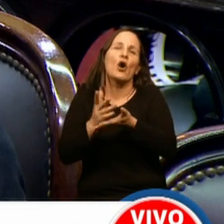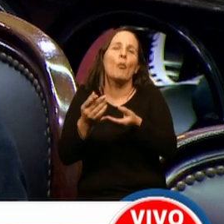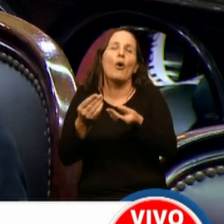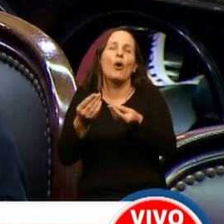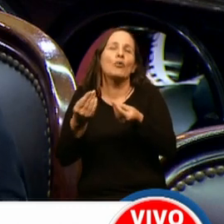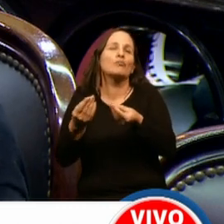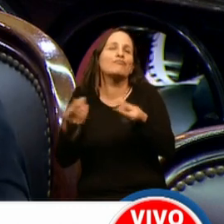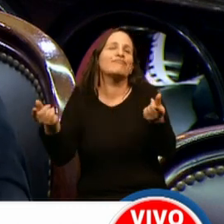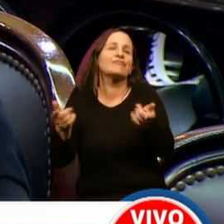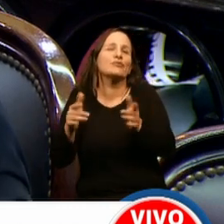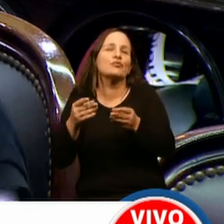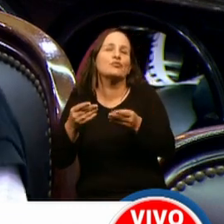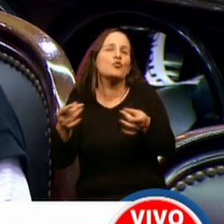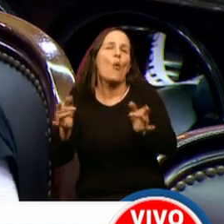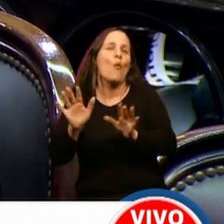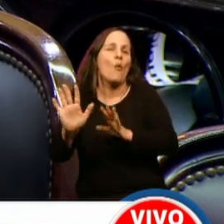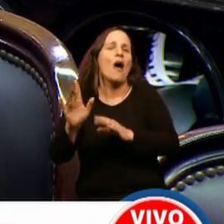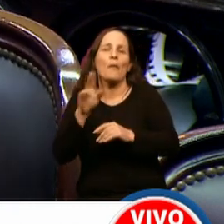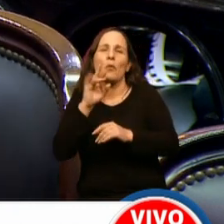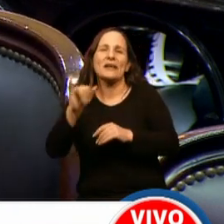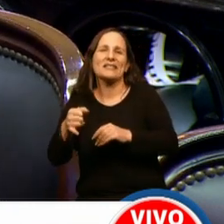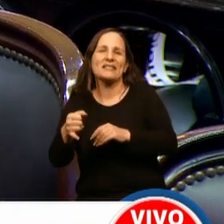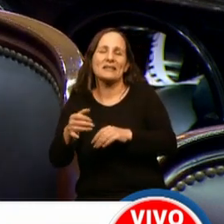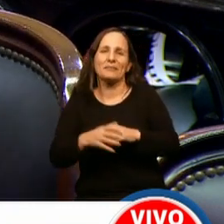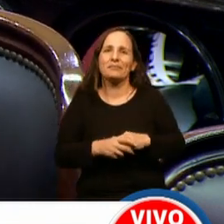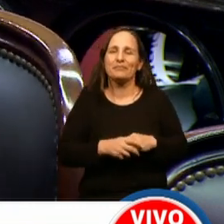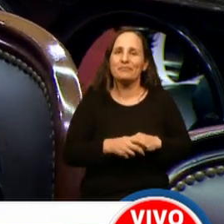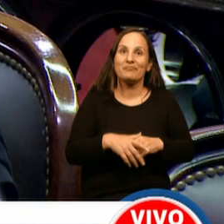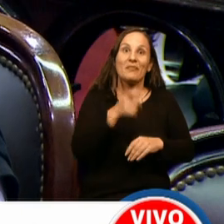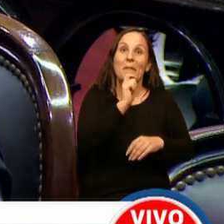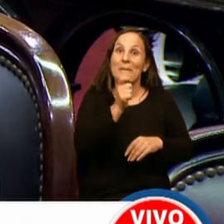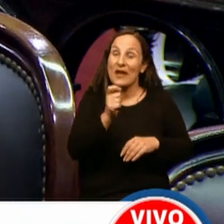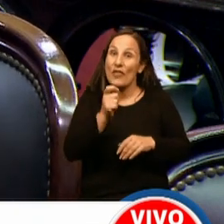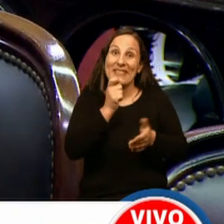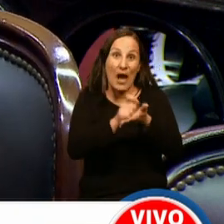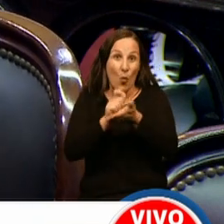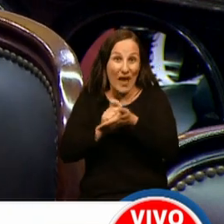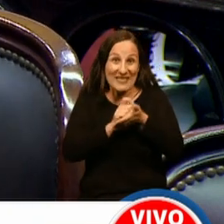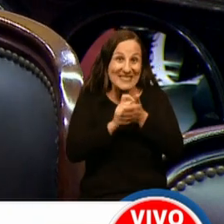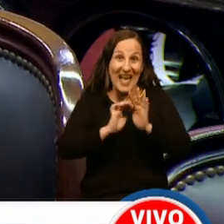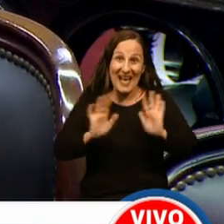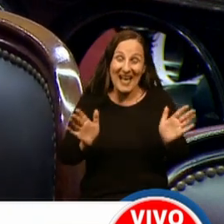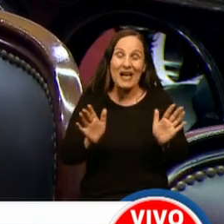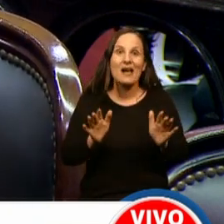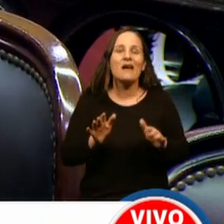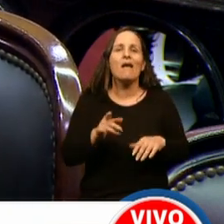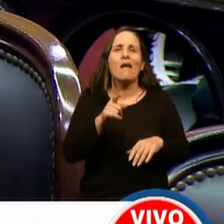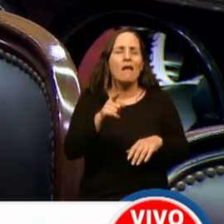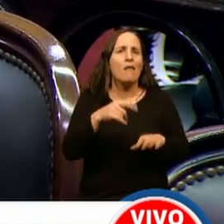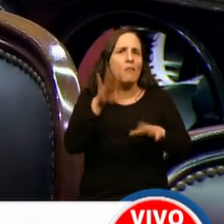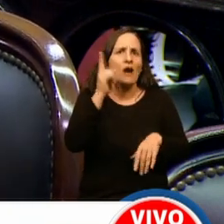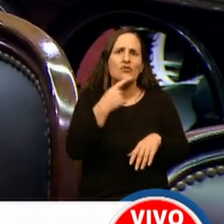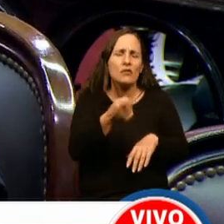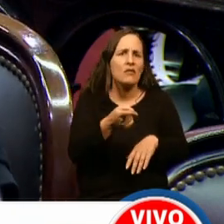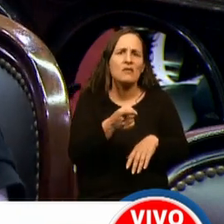mujeres el 94% de las periodistas encuestadas manifestaban